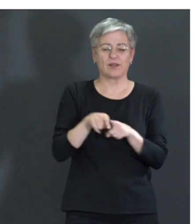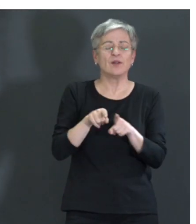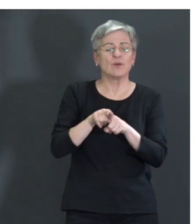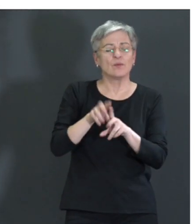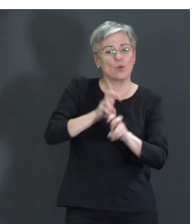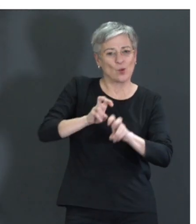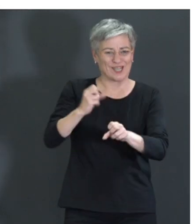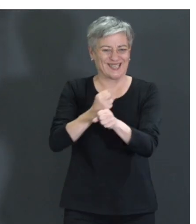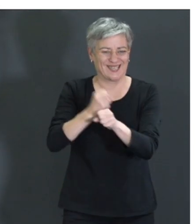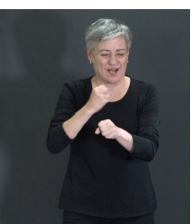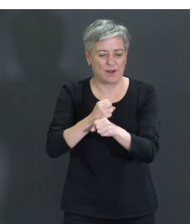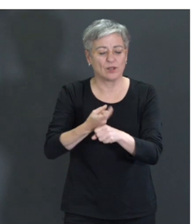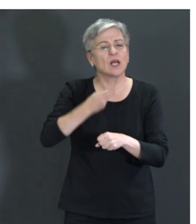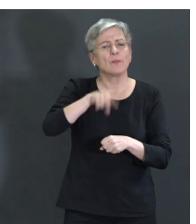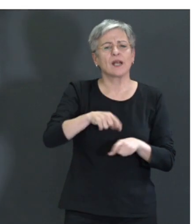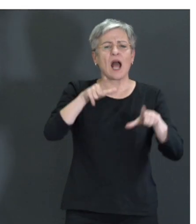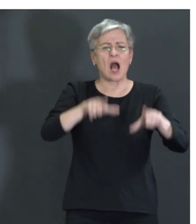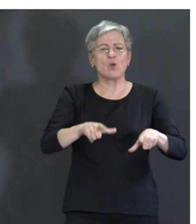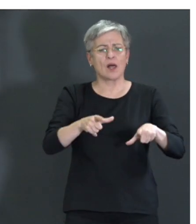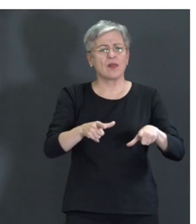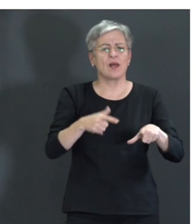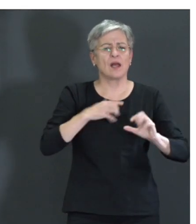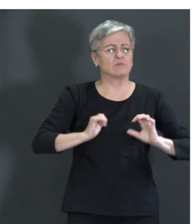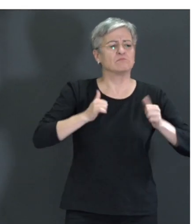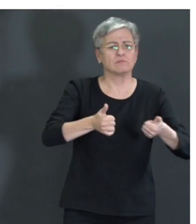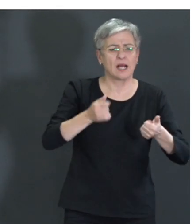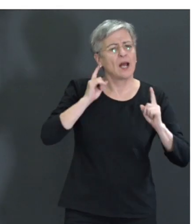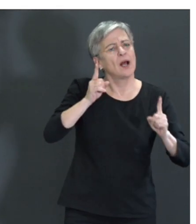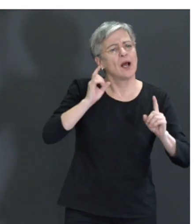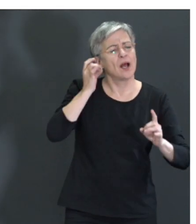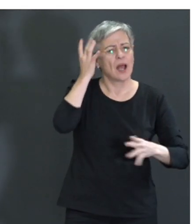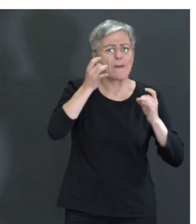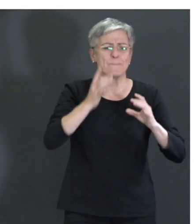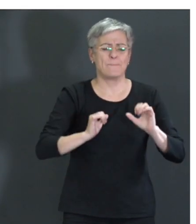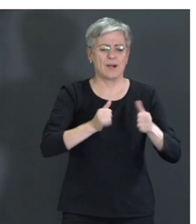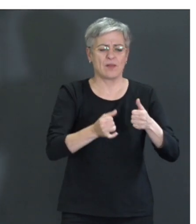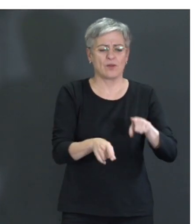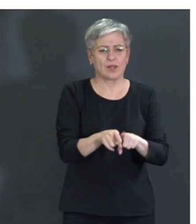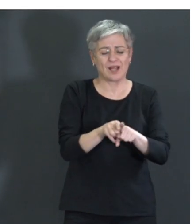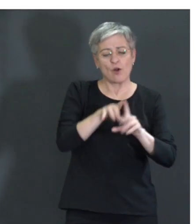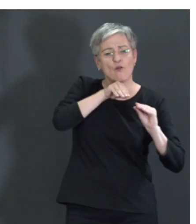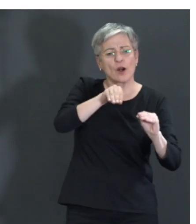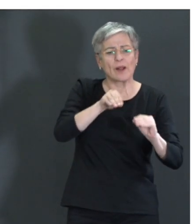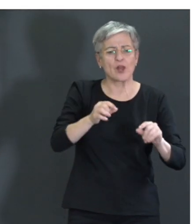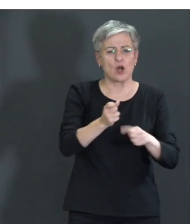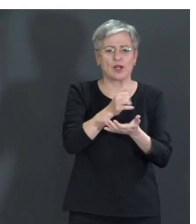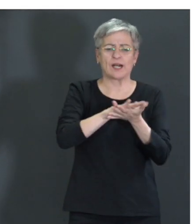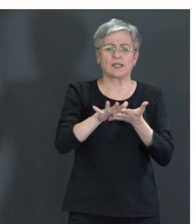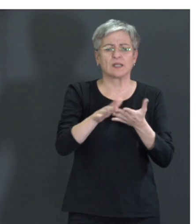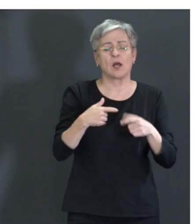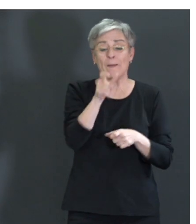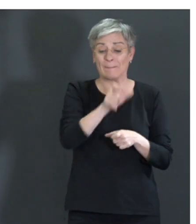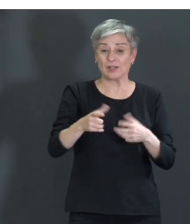emprendedores que hacemos con la Escuela de Negocios ESADE, en las cuales se ofrece formación gratuita a personas